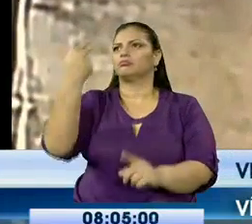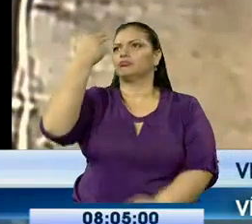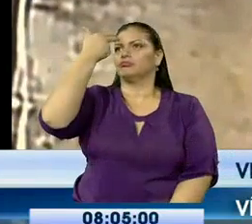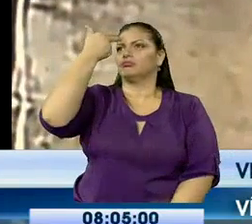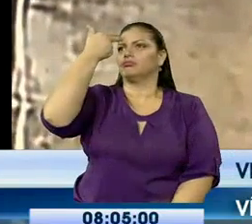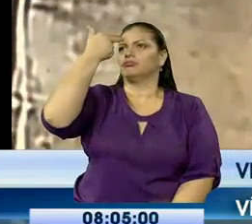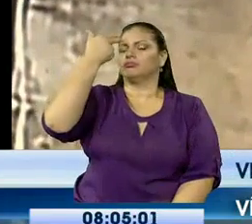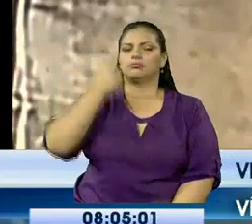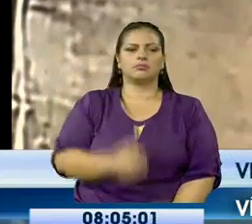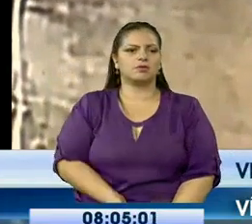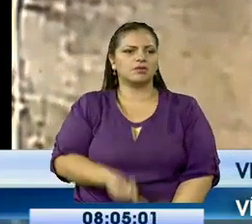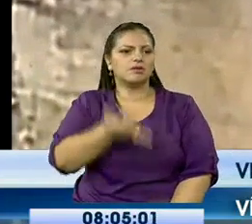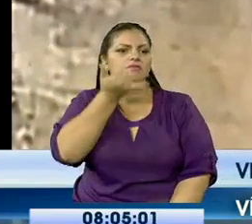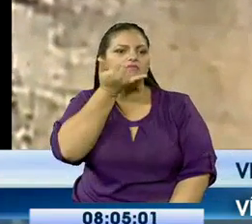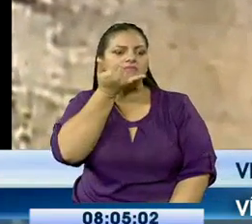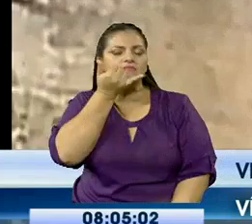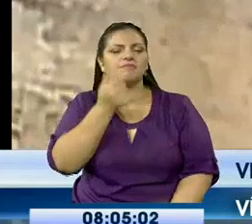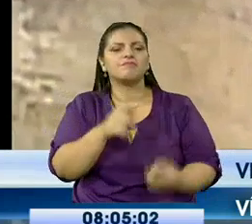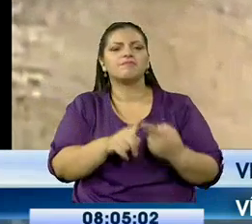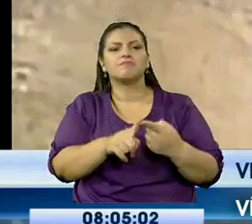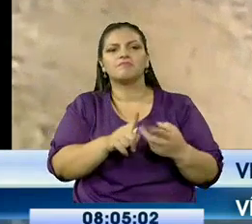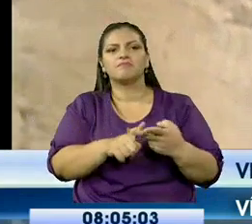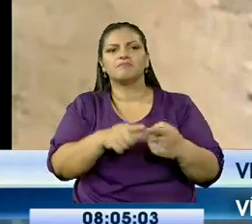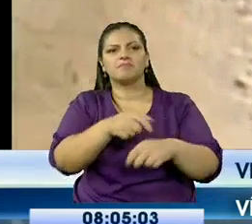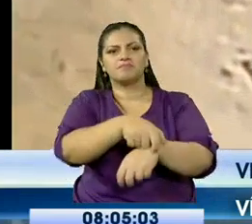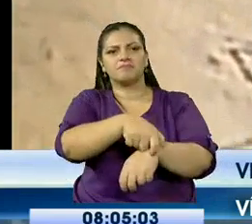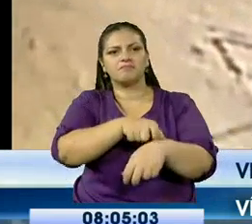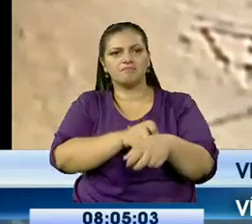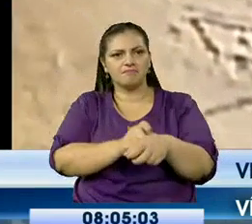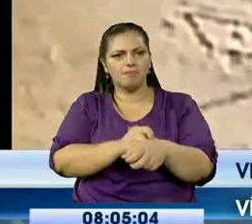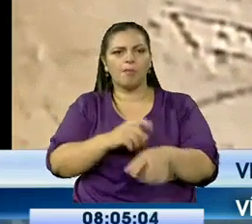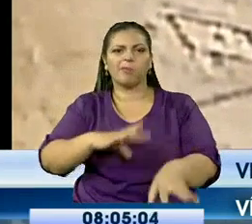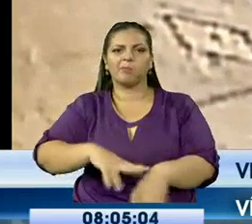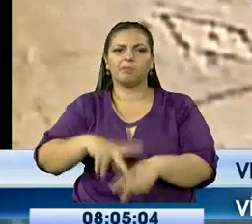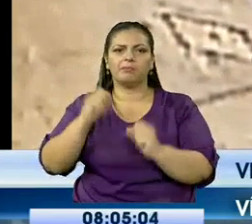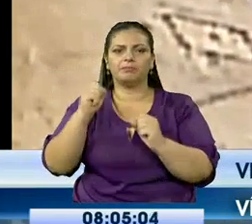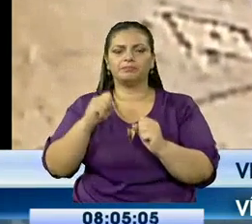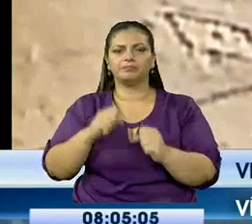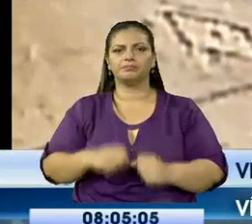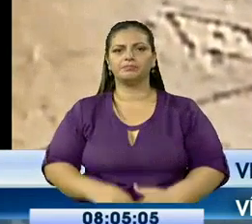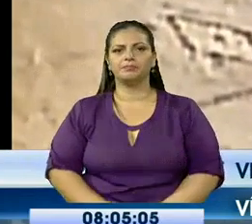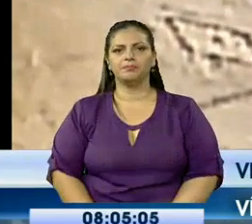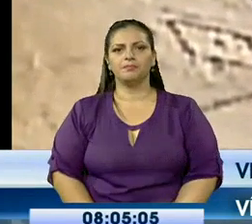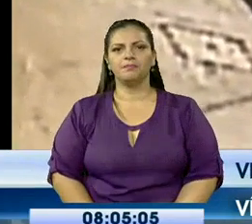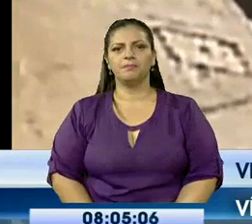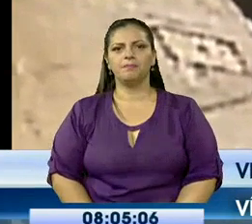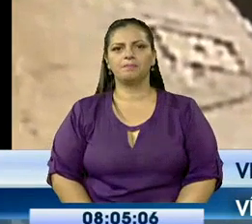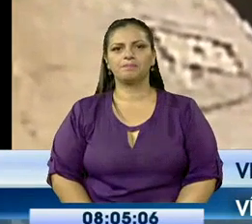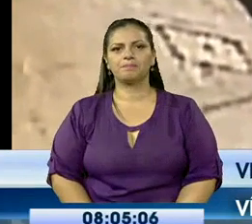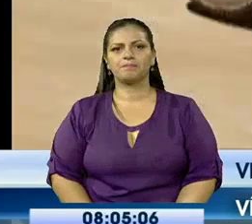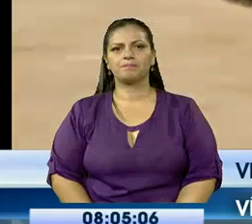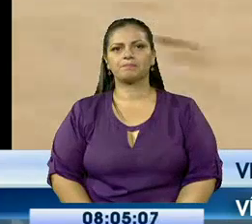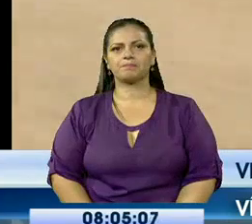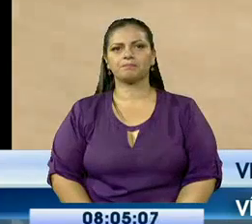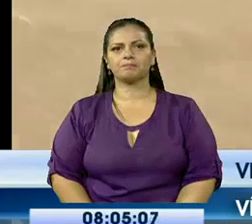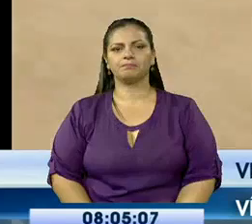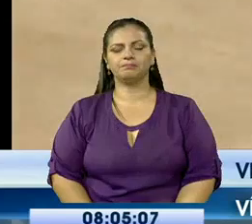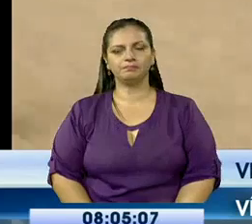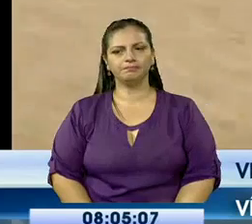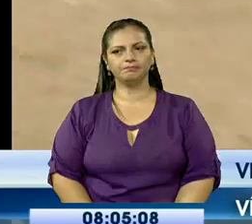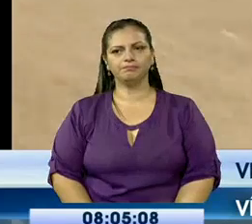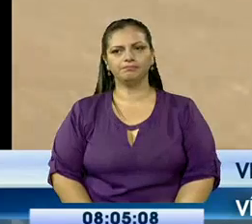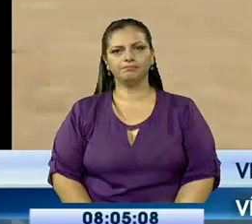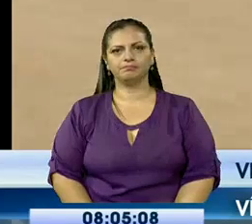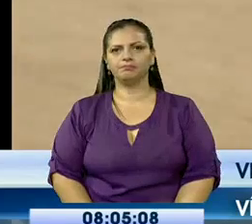sea, lo que es el teléfono, que le diera lo que es el reloj. Pero en esta última ocasión, la sed de